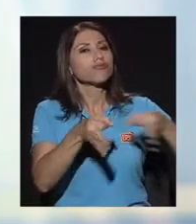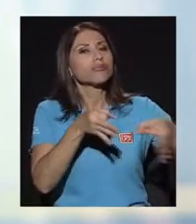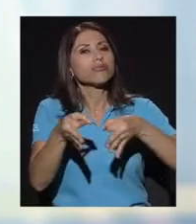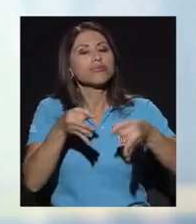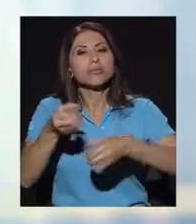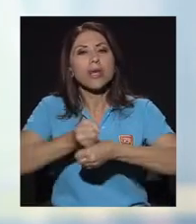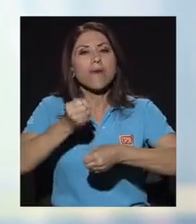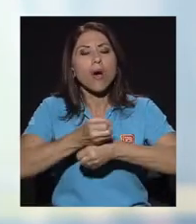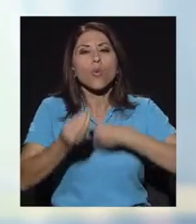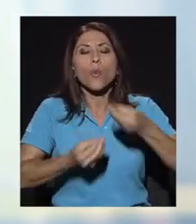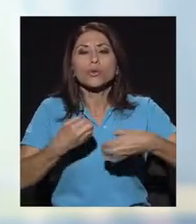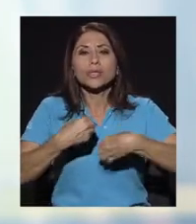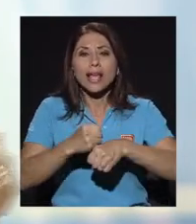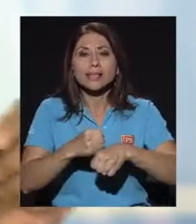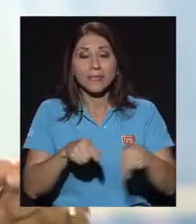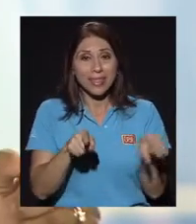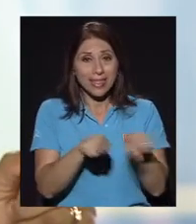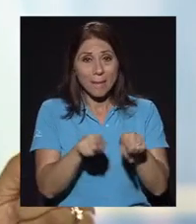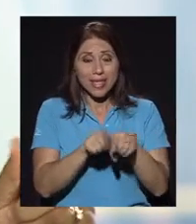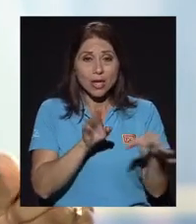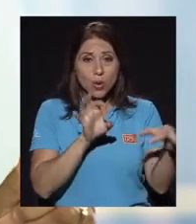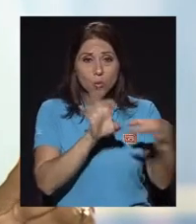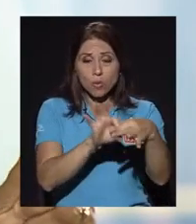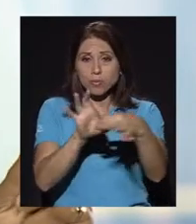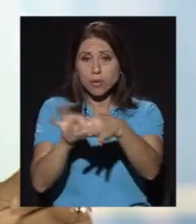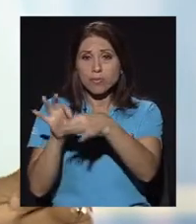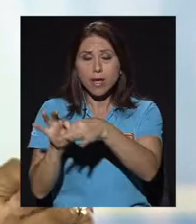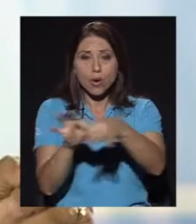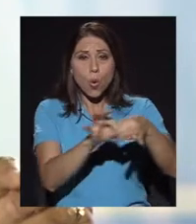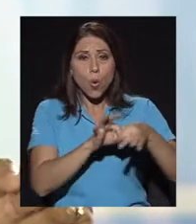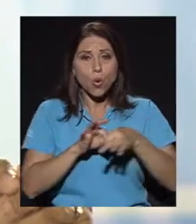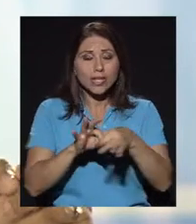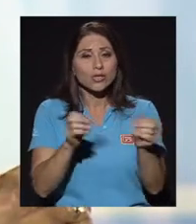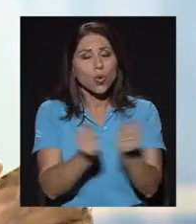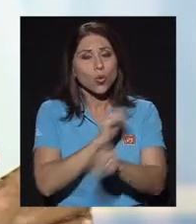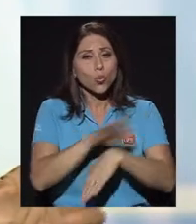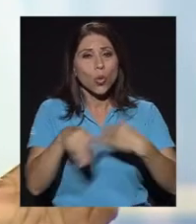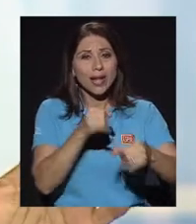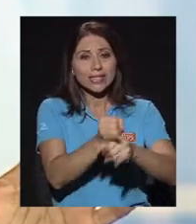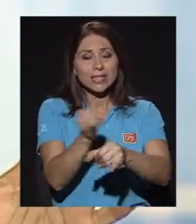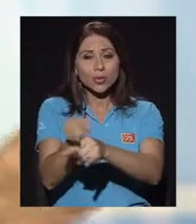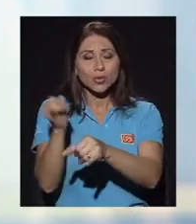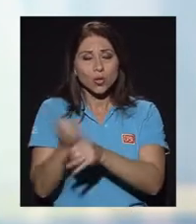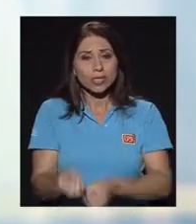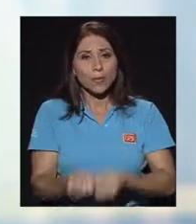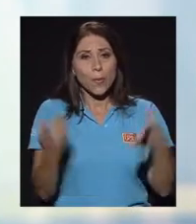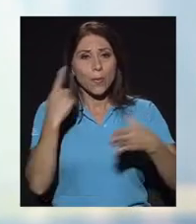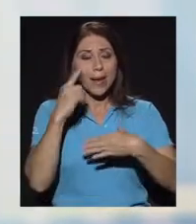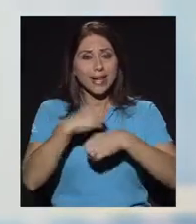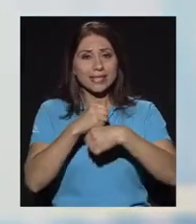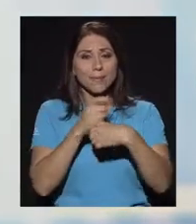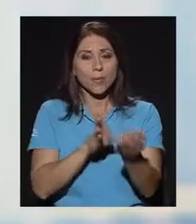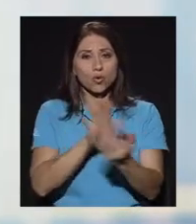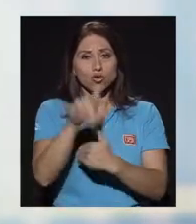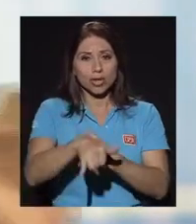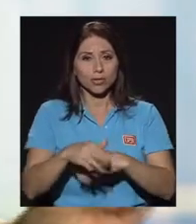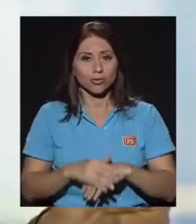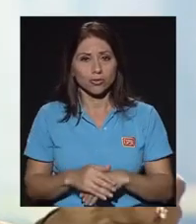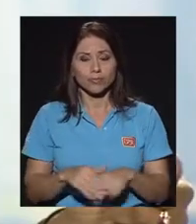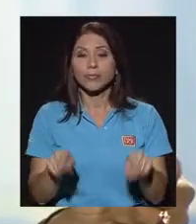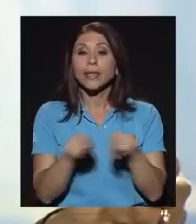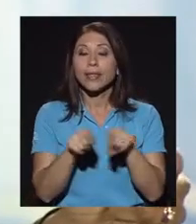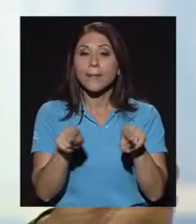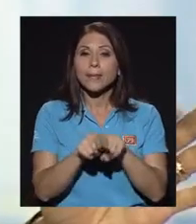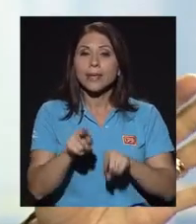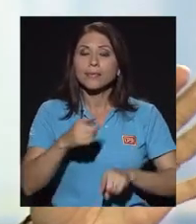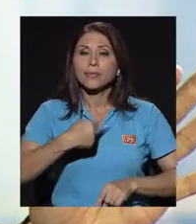la coordinación con todas las instituciones del Estado para crear proyectos. En el segundo plano